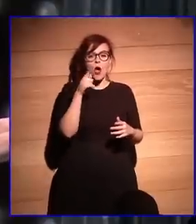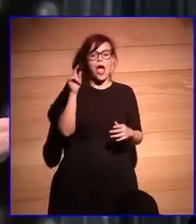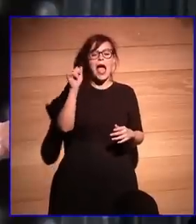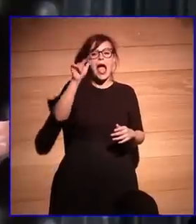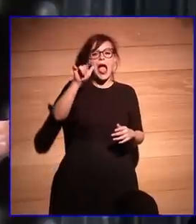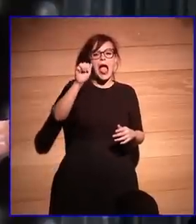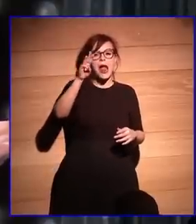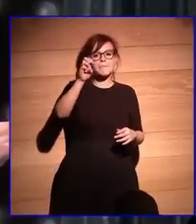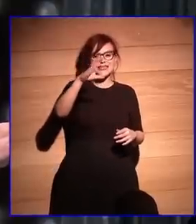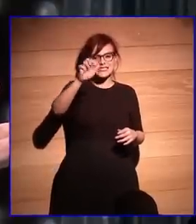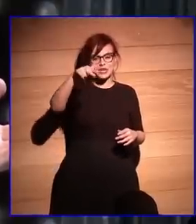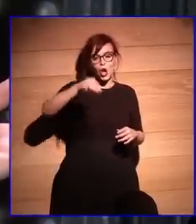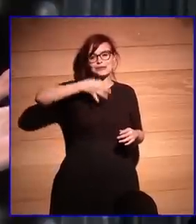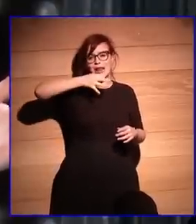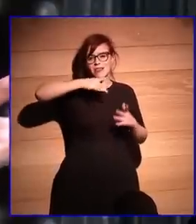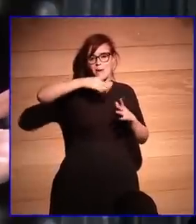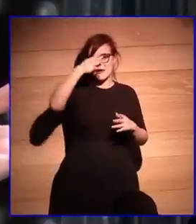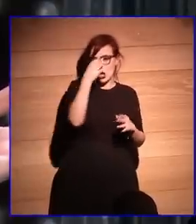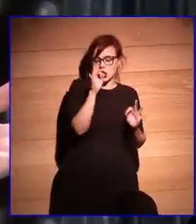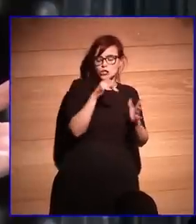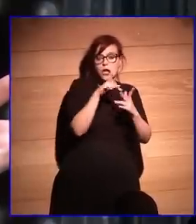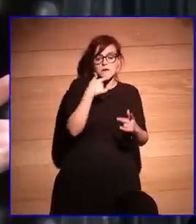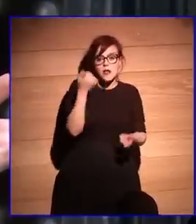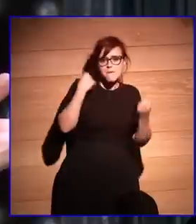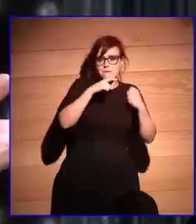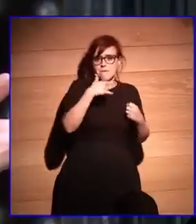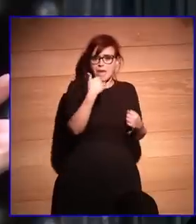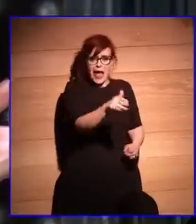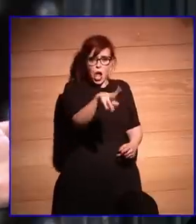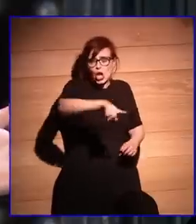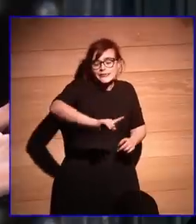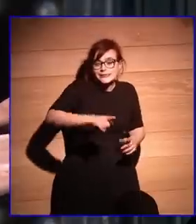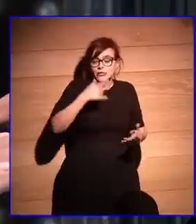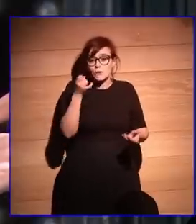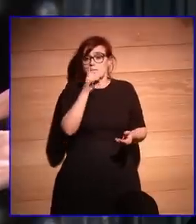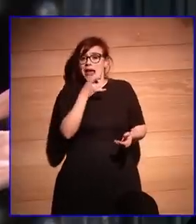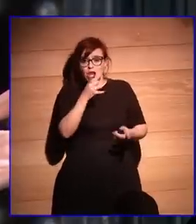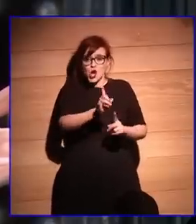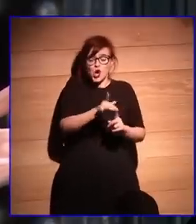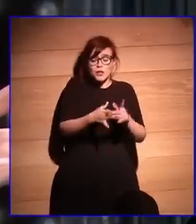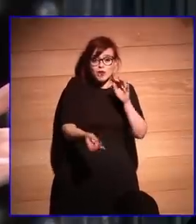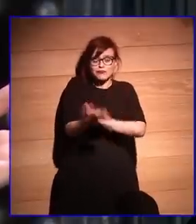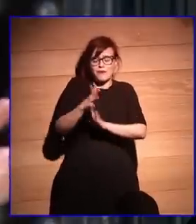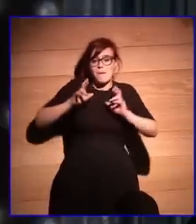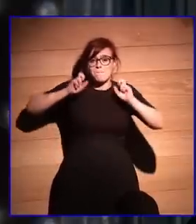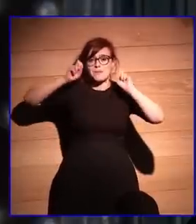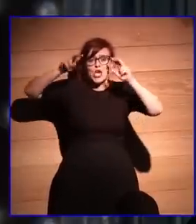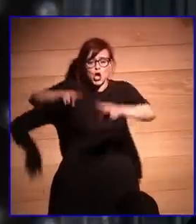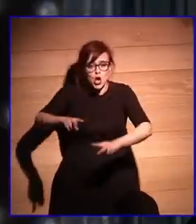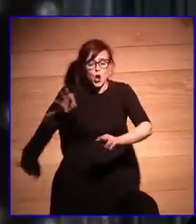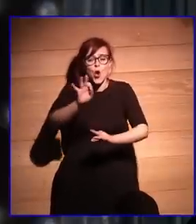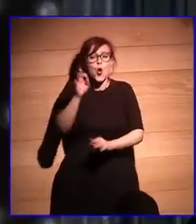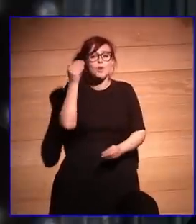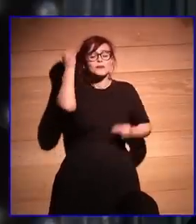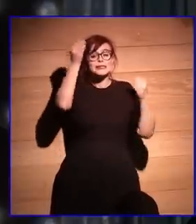en Tarde de Perros, que, oye, tampoco estaba tan mal lo que le estaba haciendo. Luego le sale de forma terrible. O